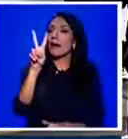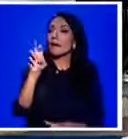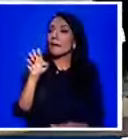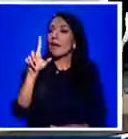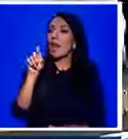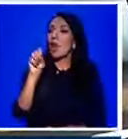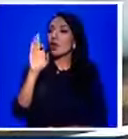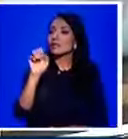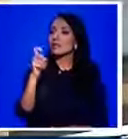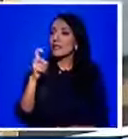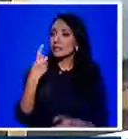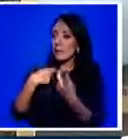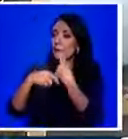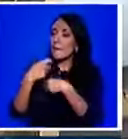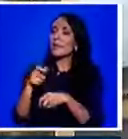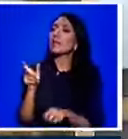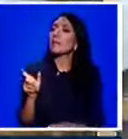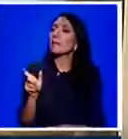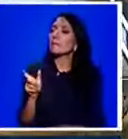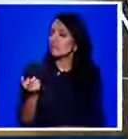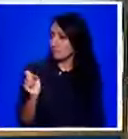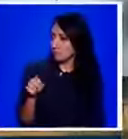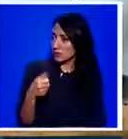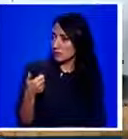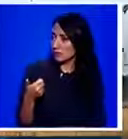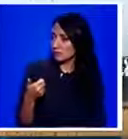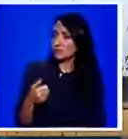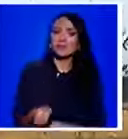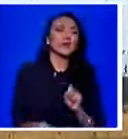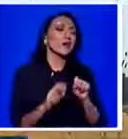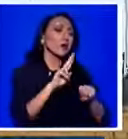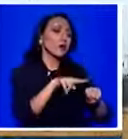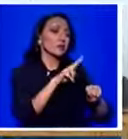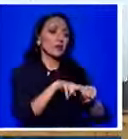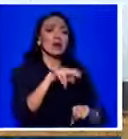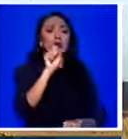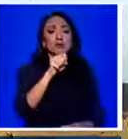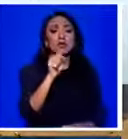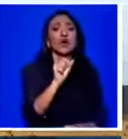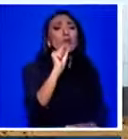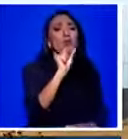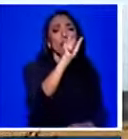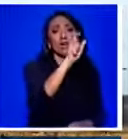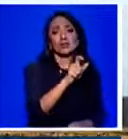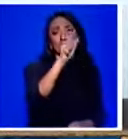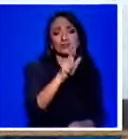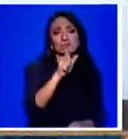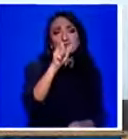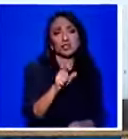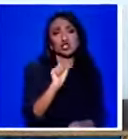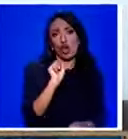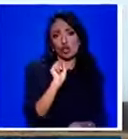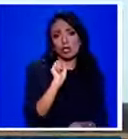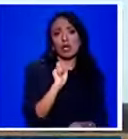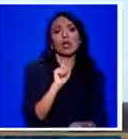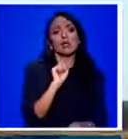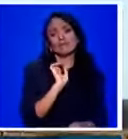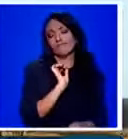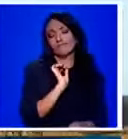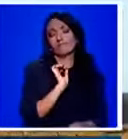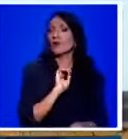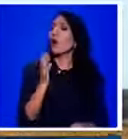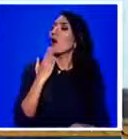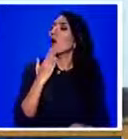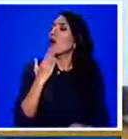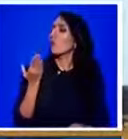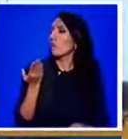¿cómo está la venta de boletos? Pues normal, como le diría, pues sí ha afectado bastante todo lo que está pasando, pero ahí estamos. ¿De qué